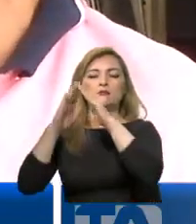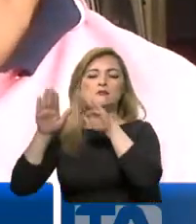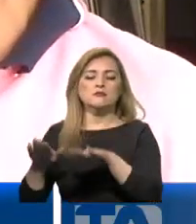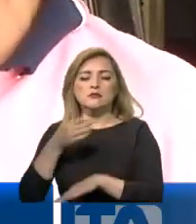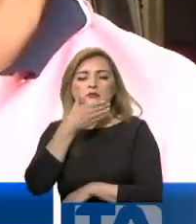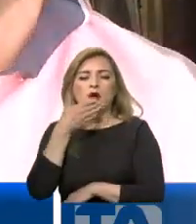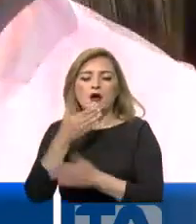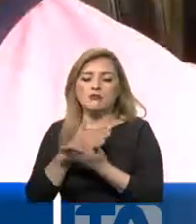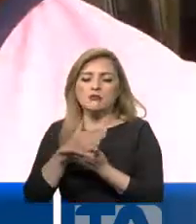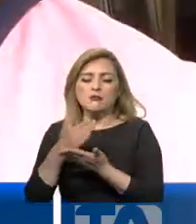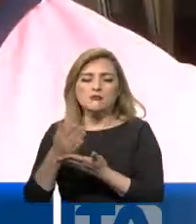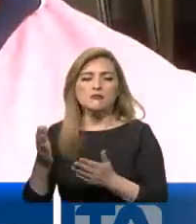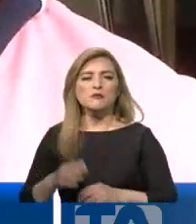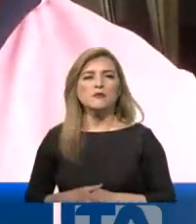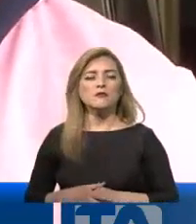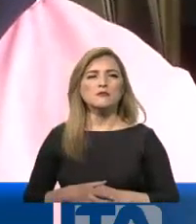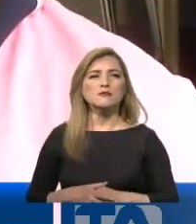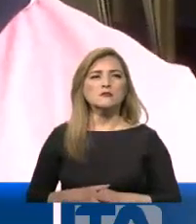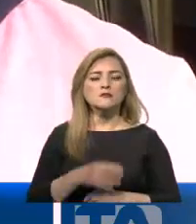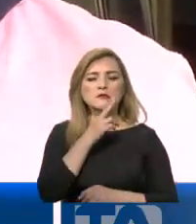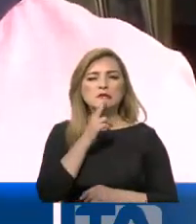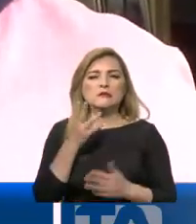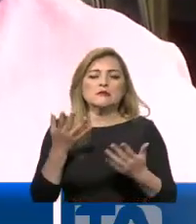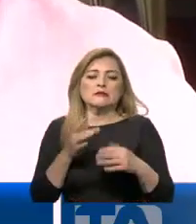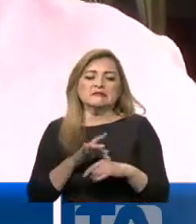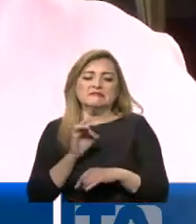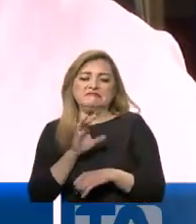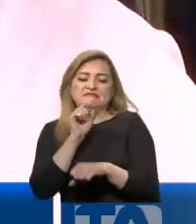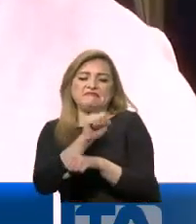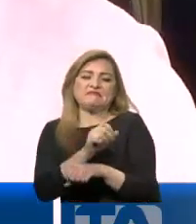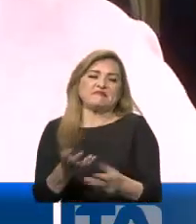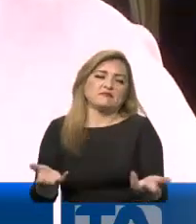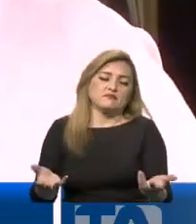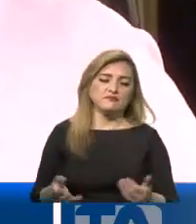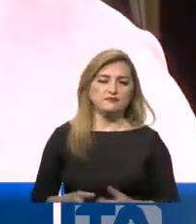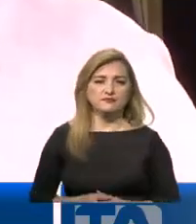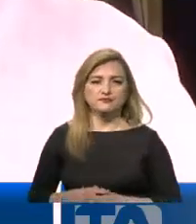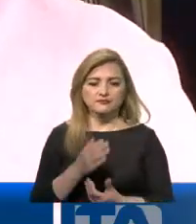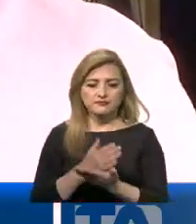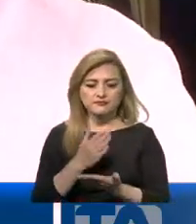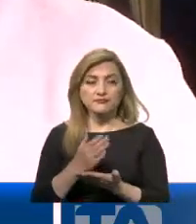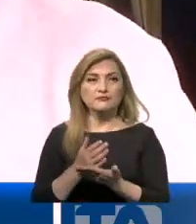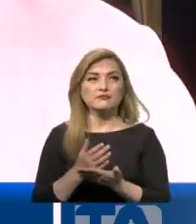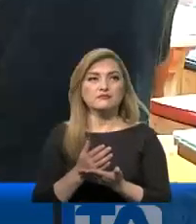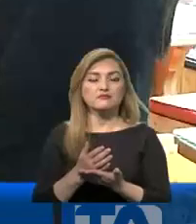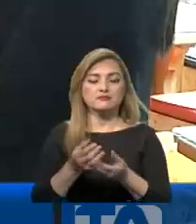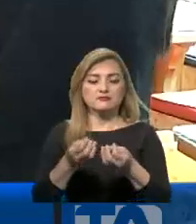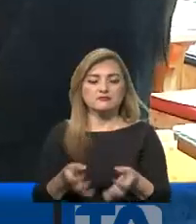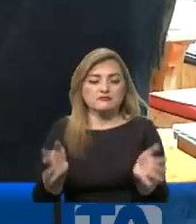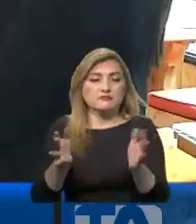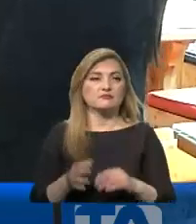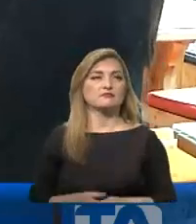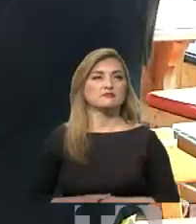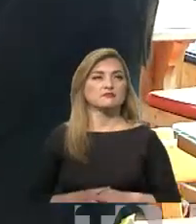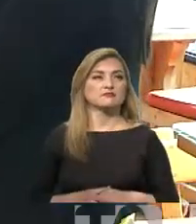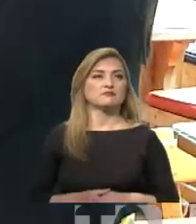casa y hacer su propia comida. Los restaurantes quedamos pues abandonados. Y toda la comida que se prepara, pues se pierde. Diego